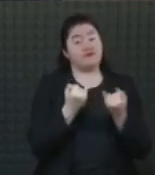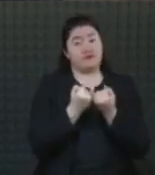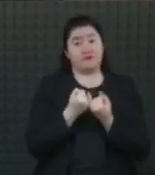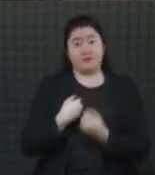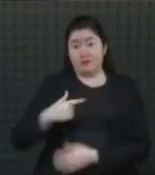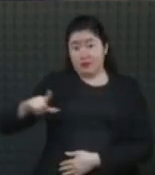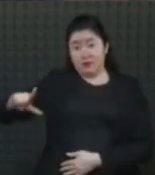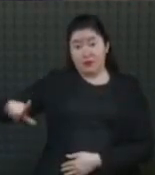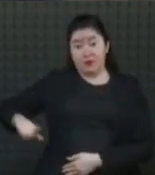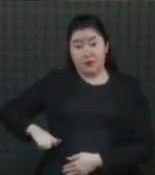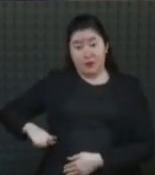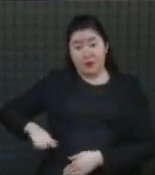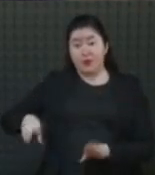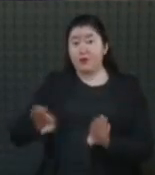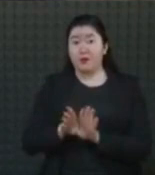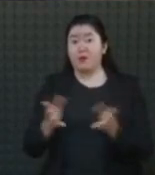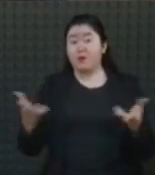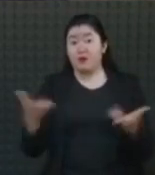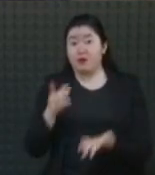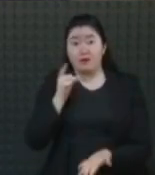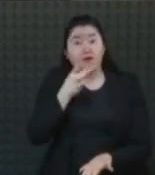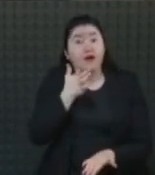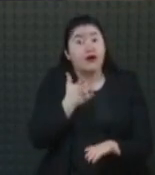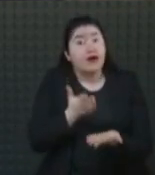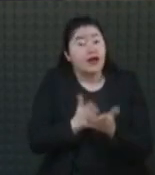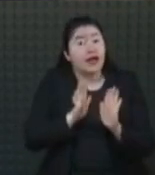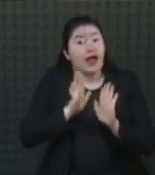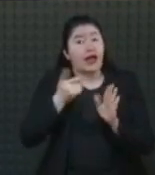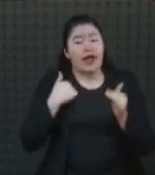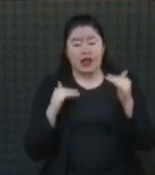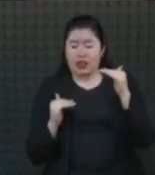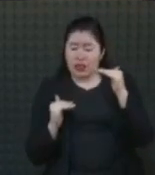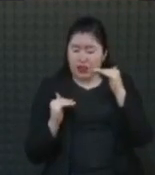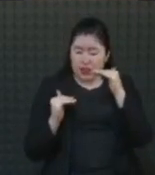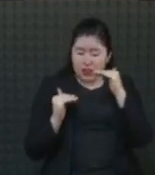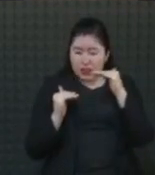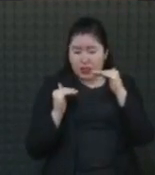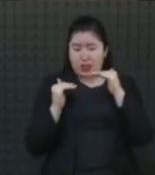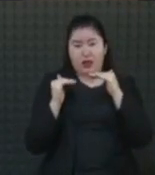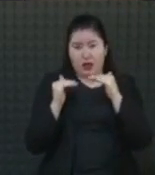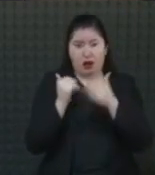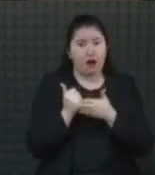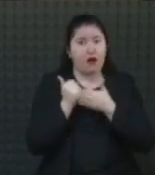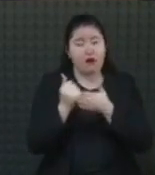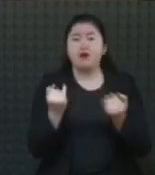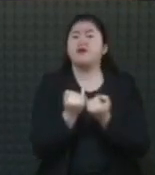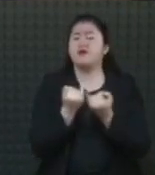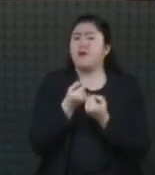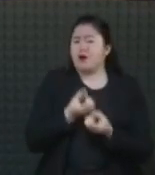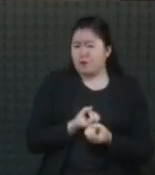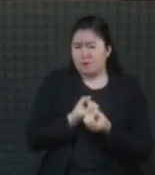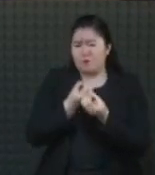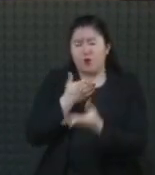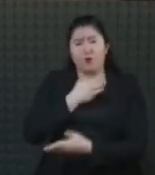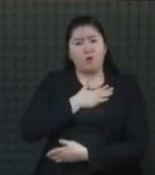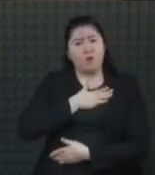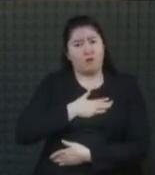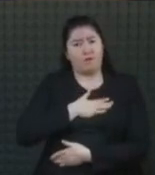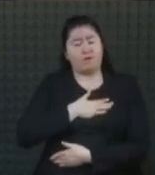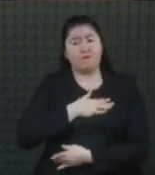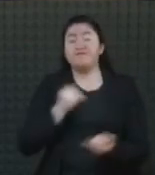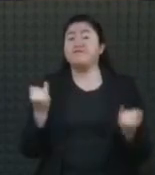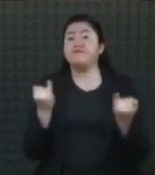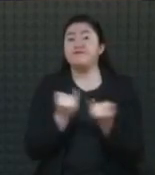no solamente de disminuir las enormes desigualdades y proveer justicia social, sino también